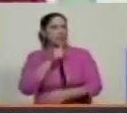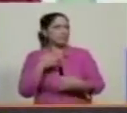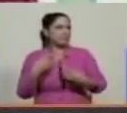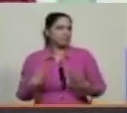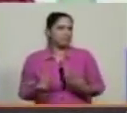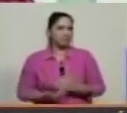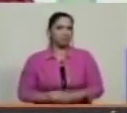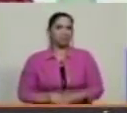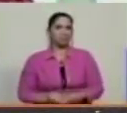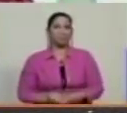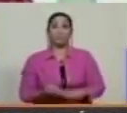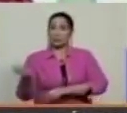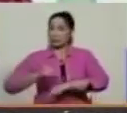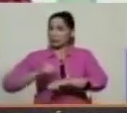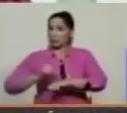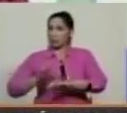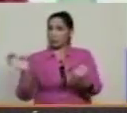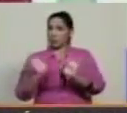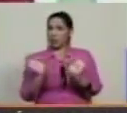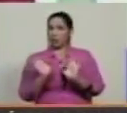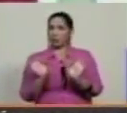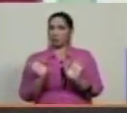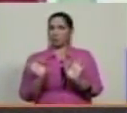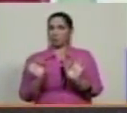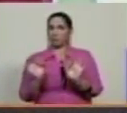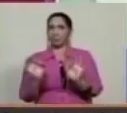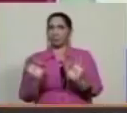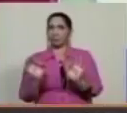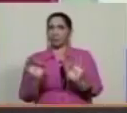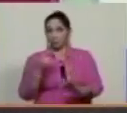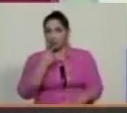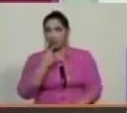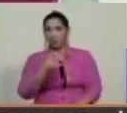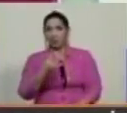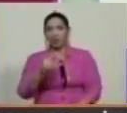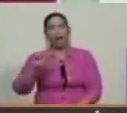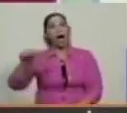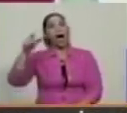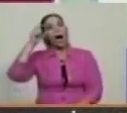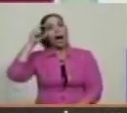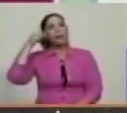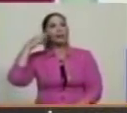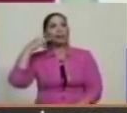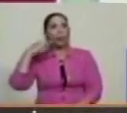Es cuestión de tiempo nada más. Por eso decía yo que Aristóbulo se adelantó al tiempo.